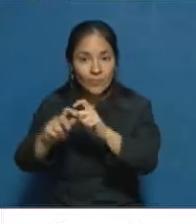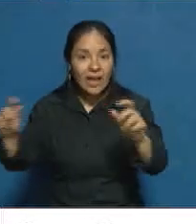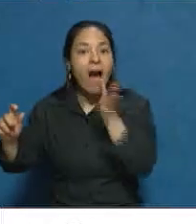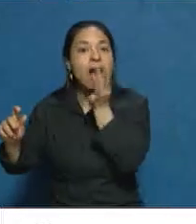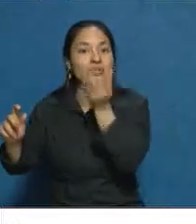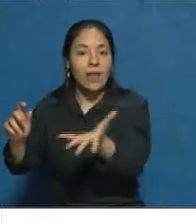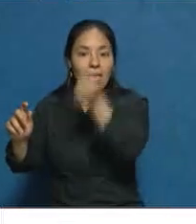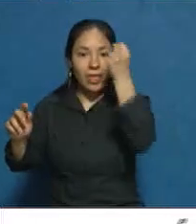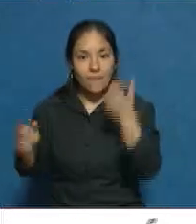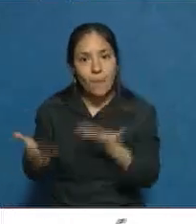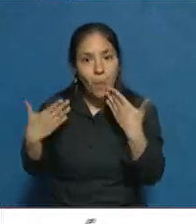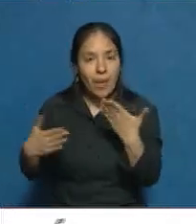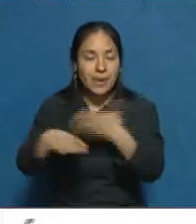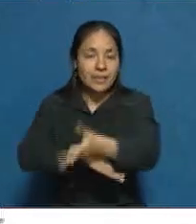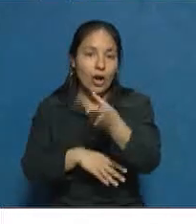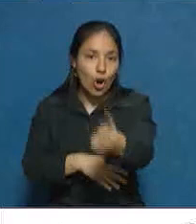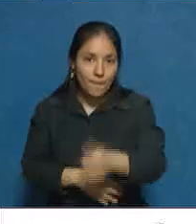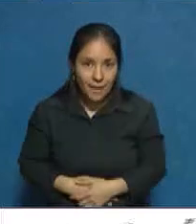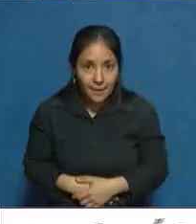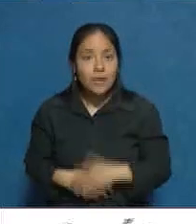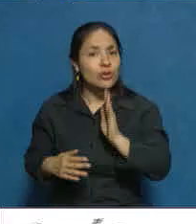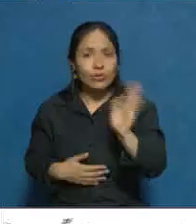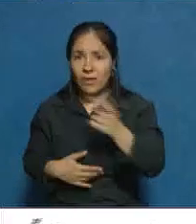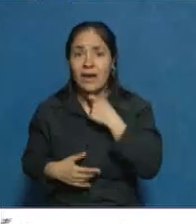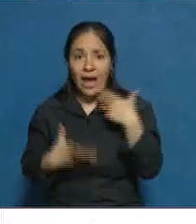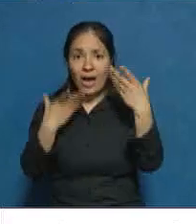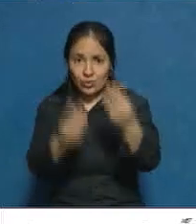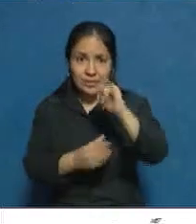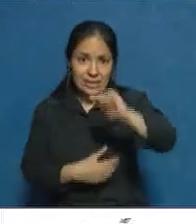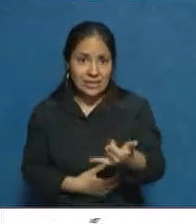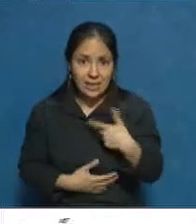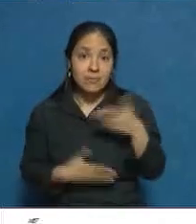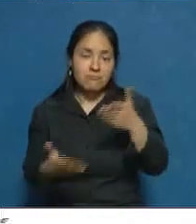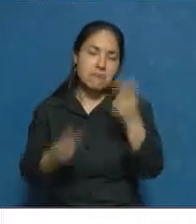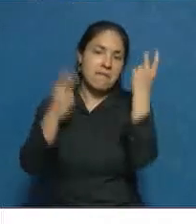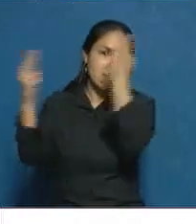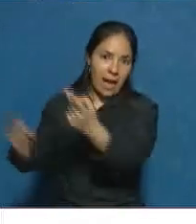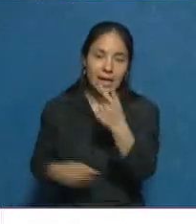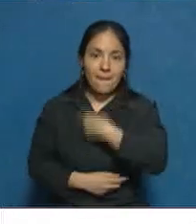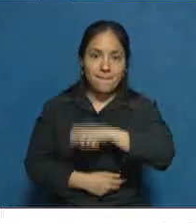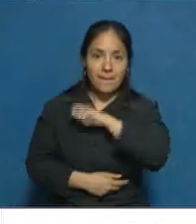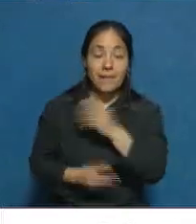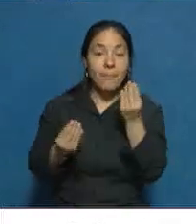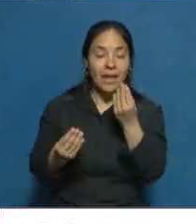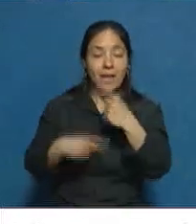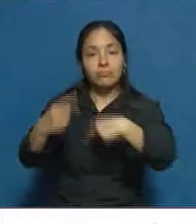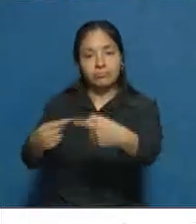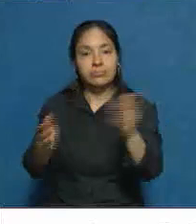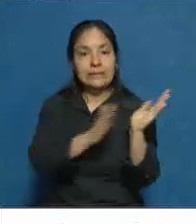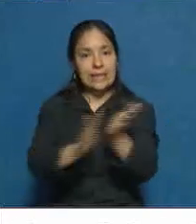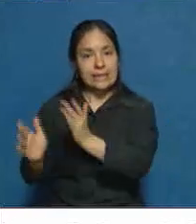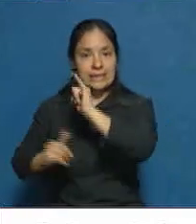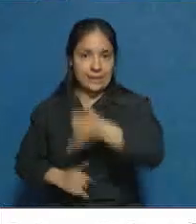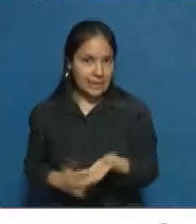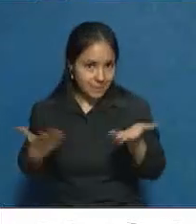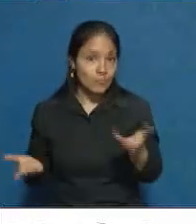de esta campaña, porque todos, Dani, queremos ayudar a Beni y que se vaya a Barcelona para poder continuar con su